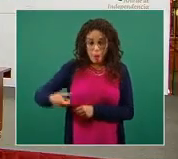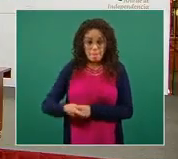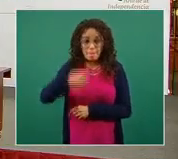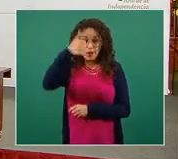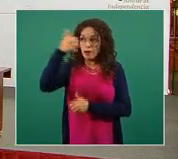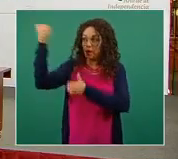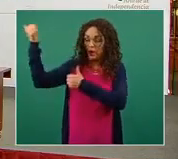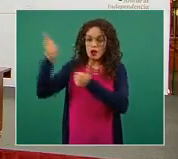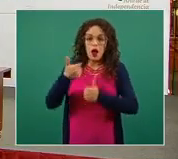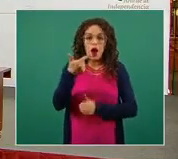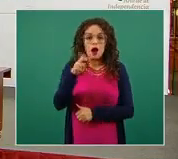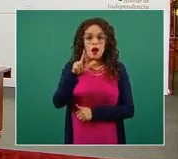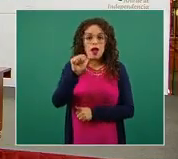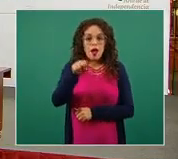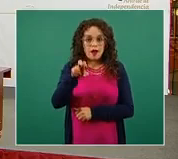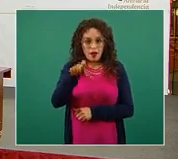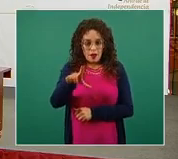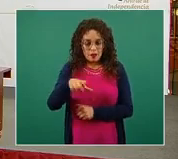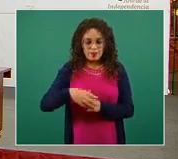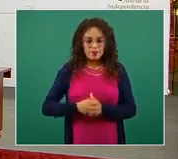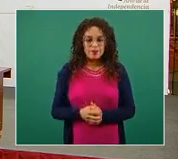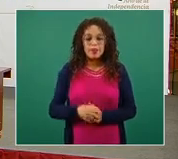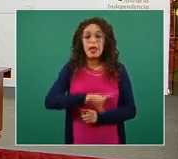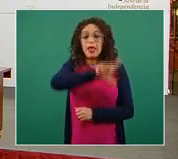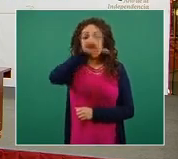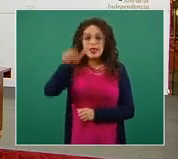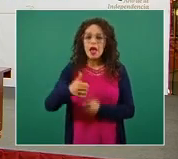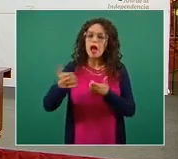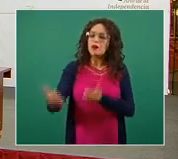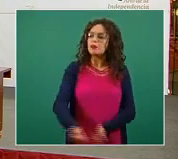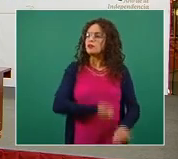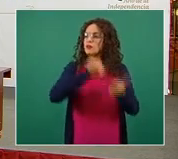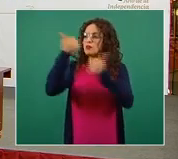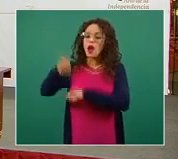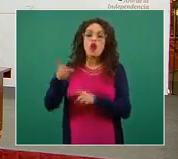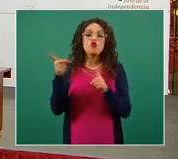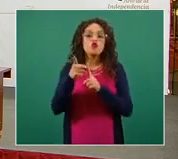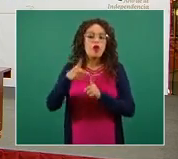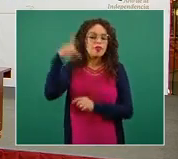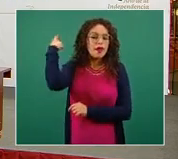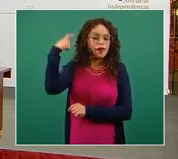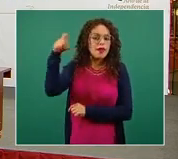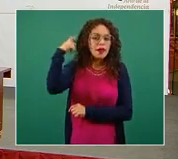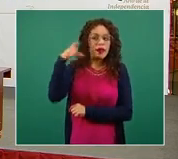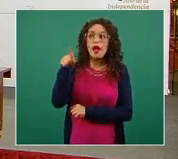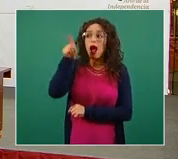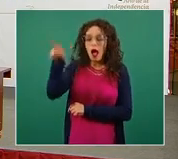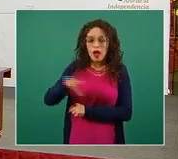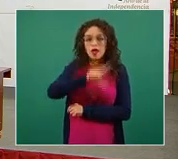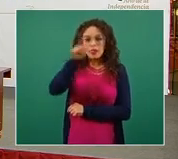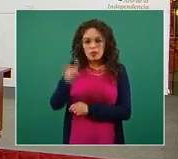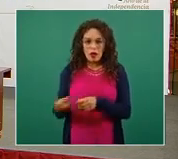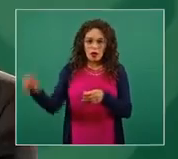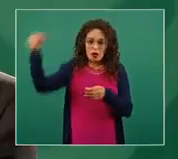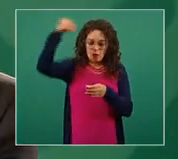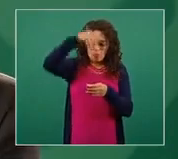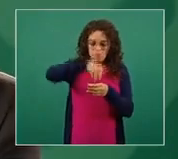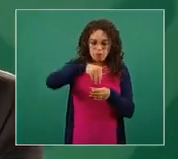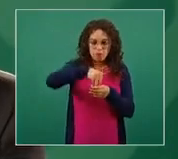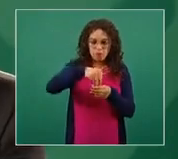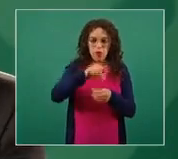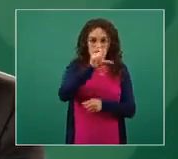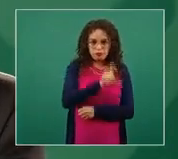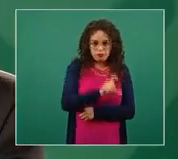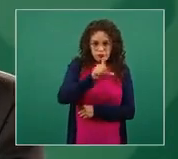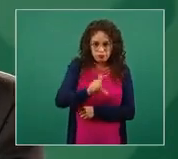México y se trasladará a una planta en Querétaro, su estado, donde se envasará. Y a